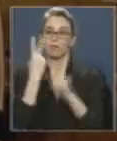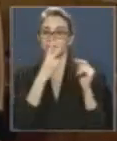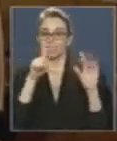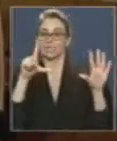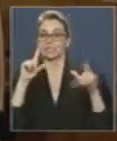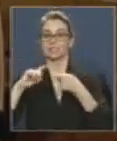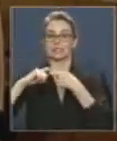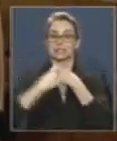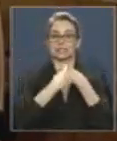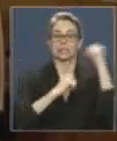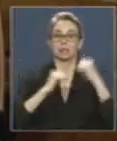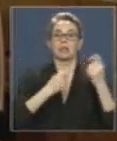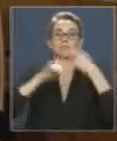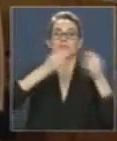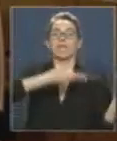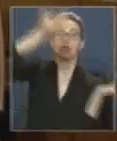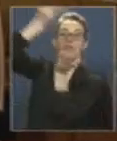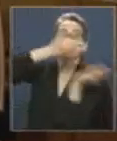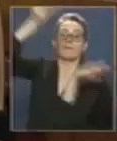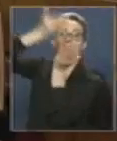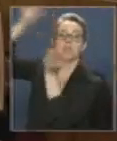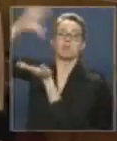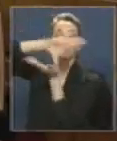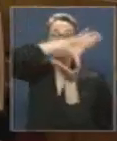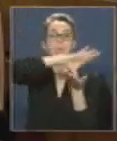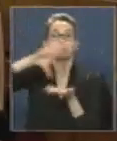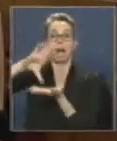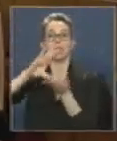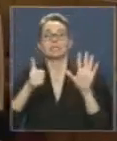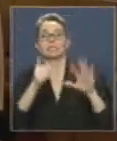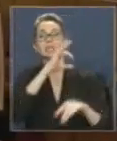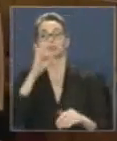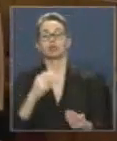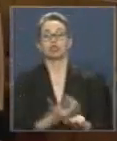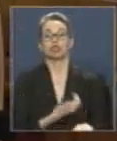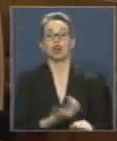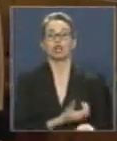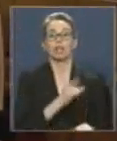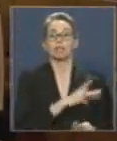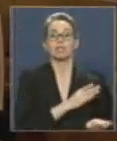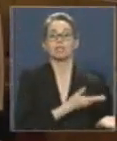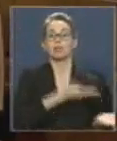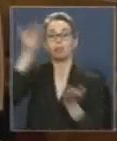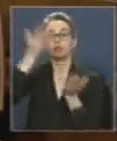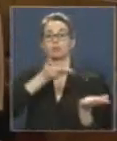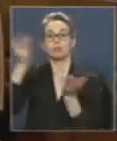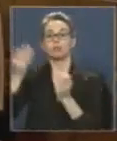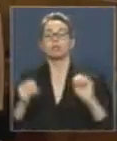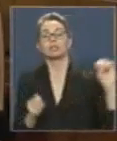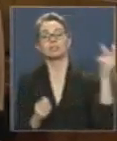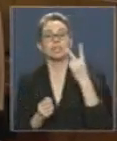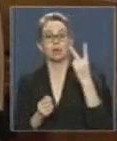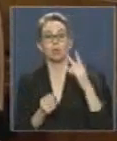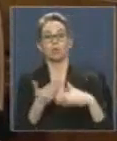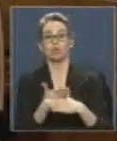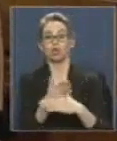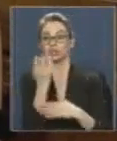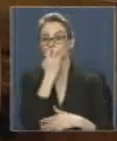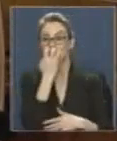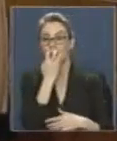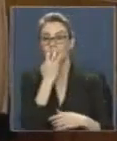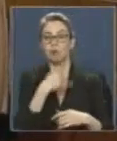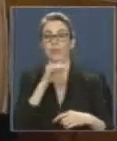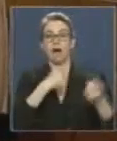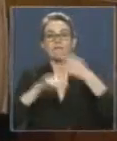y que sus ventas al extranjero representan el 6% de las exportaciones de Chile, siendo el segundo producto que más se